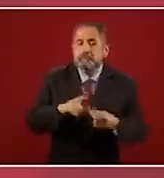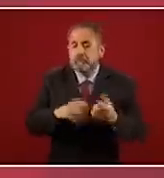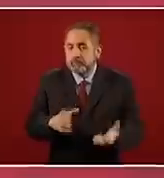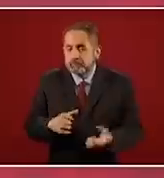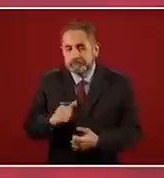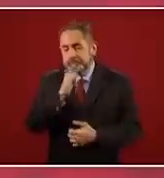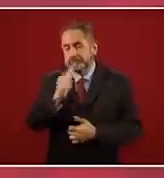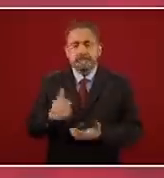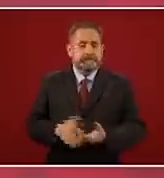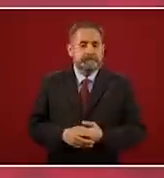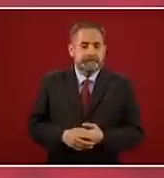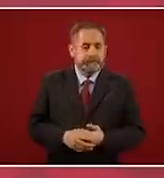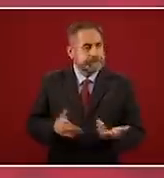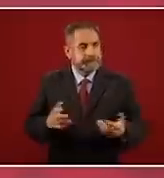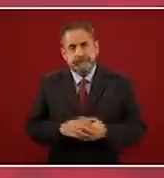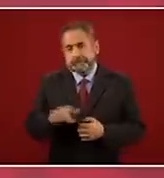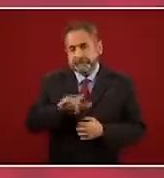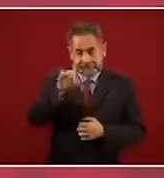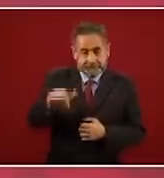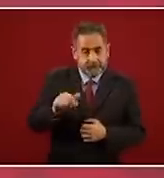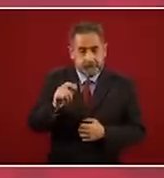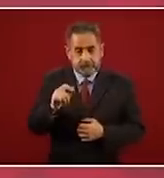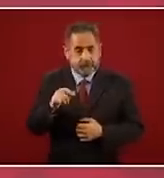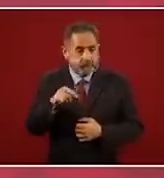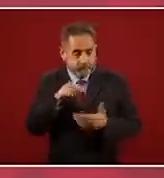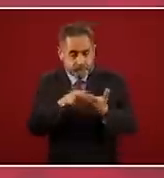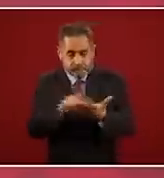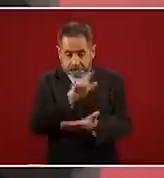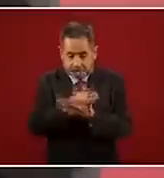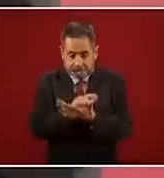prácticamente después de la reforma